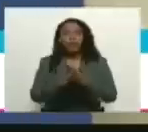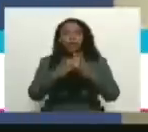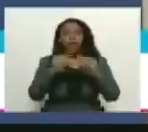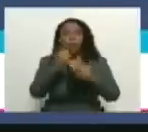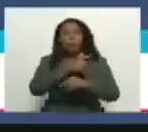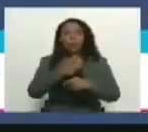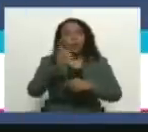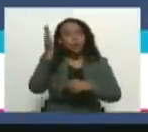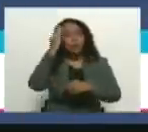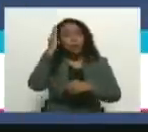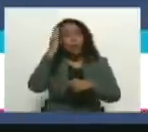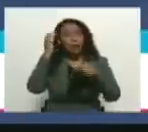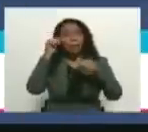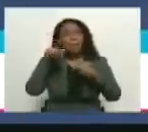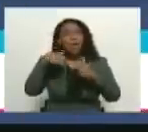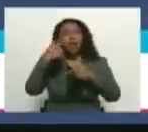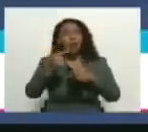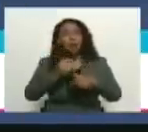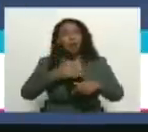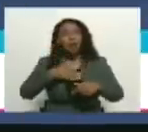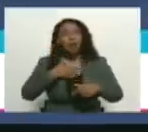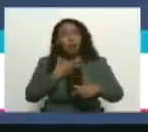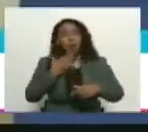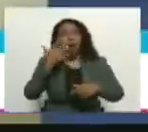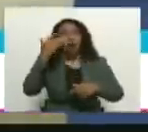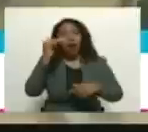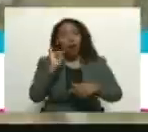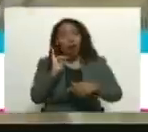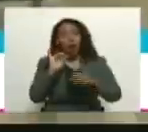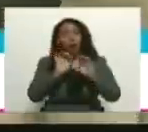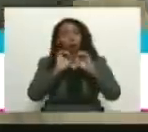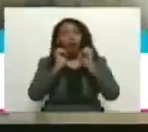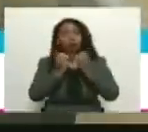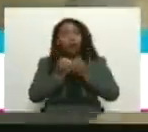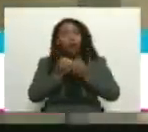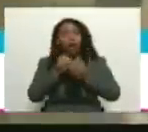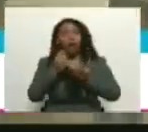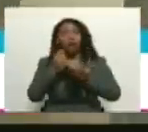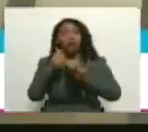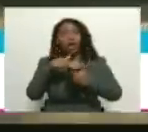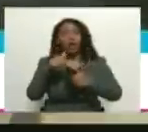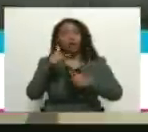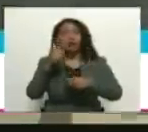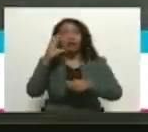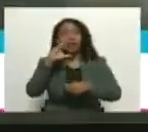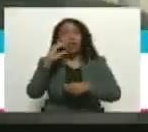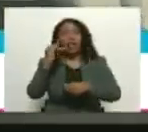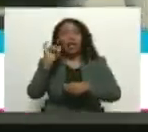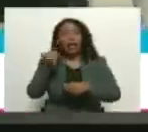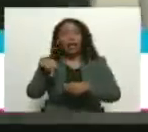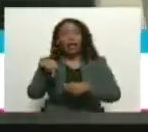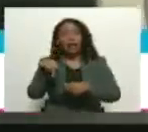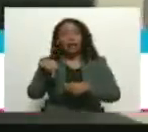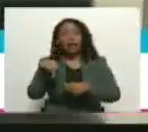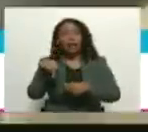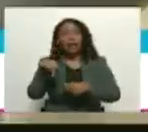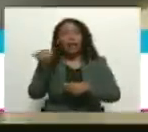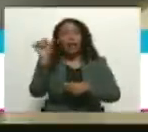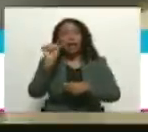a partir del día de mañana vamos a contar con una sala de inmunización en este CDI, en este